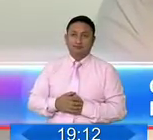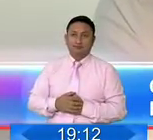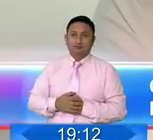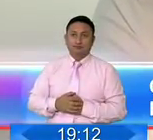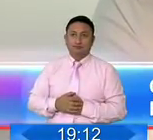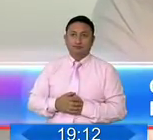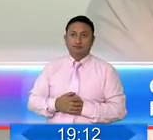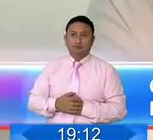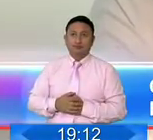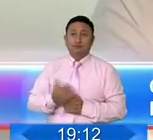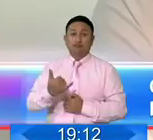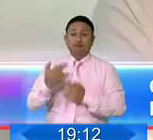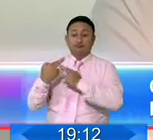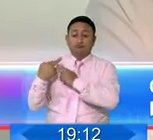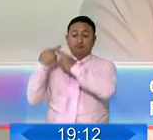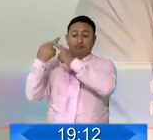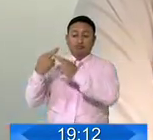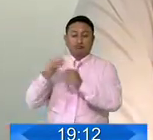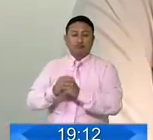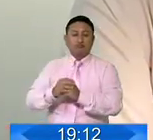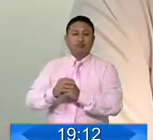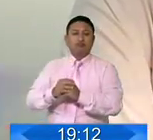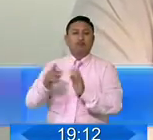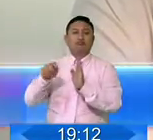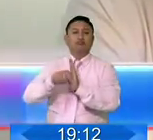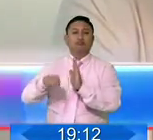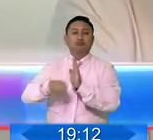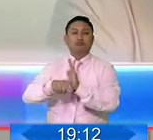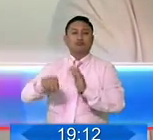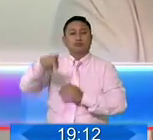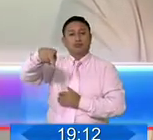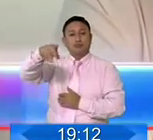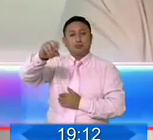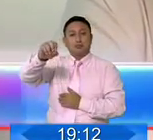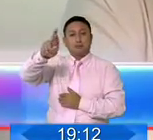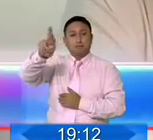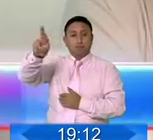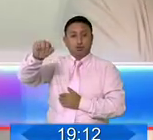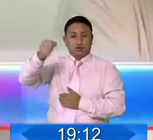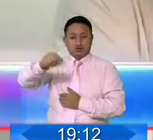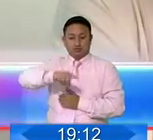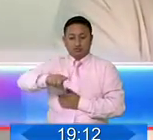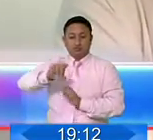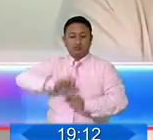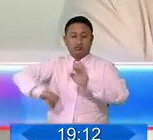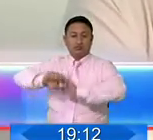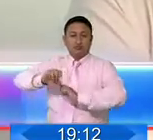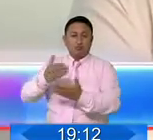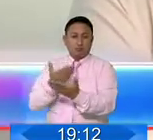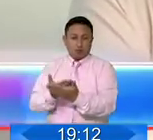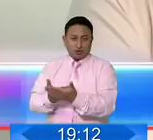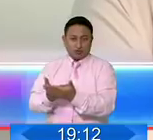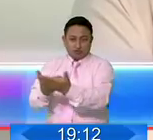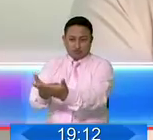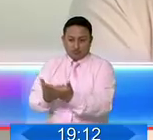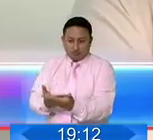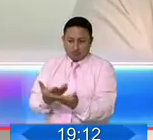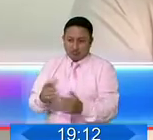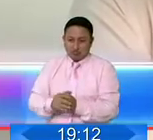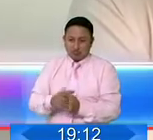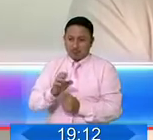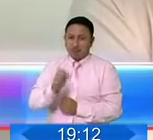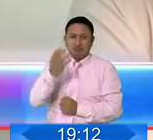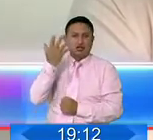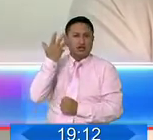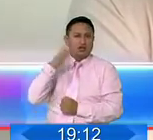a la doctora Angélica Porras la elaboración de una propuesta para la evaluación y esperamos en un plazo de unos 15